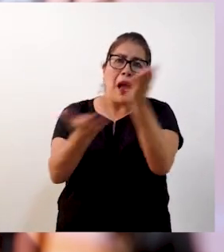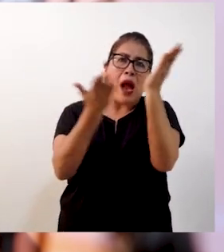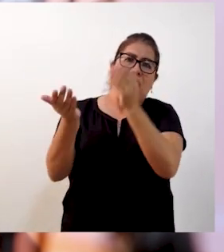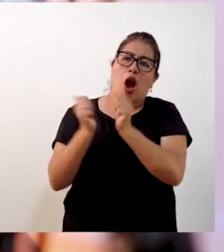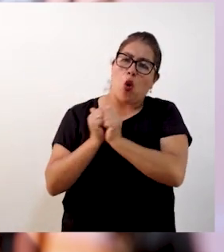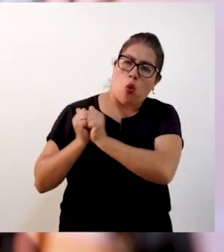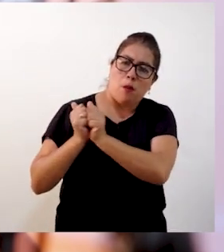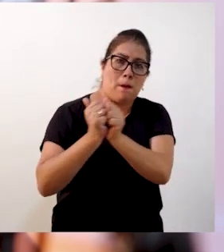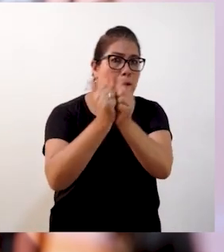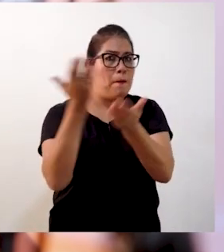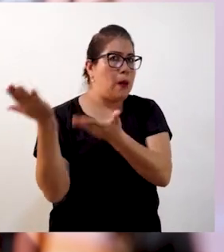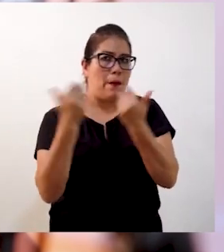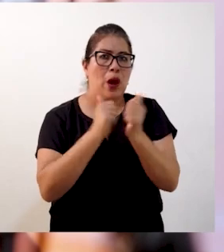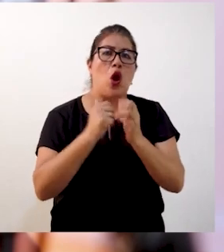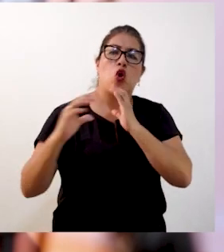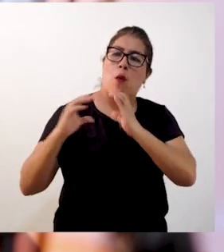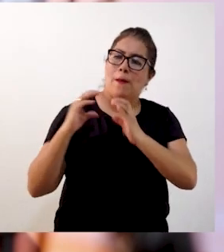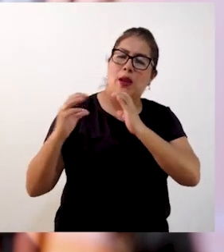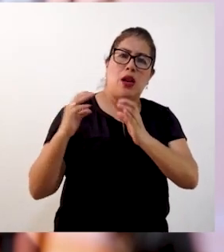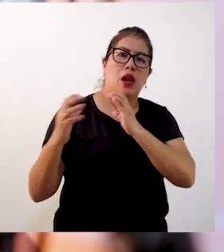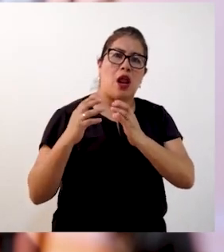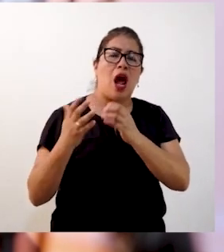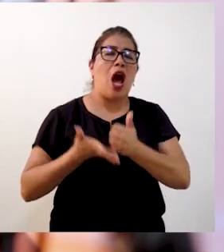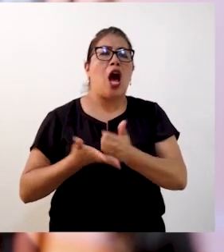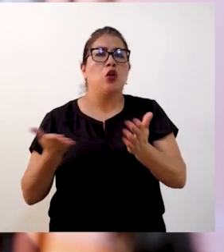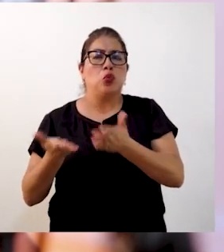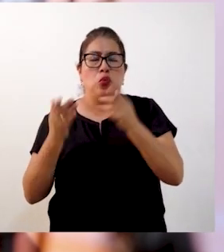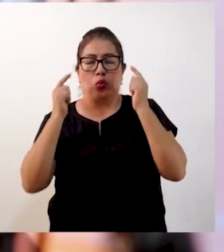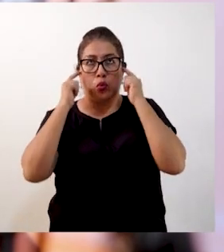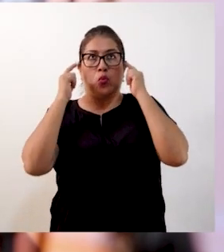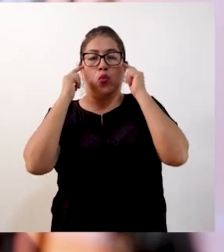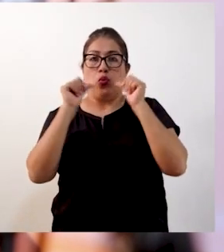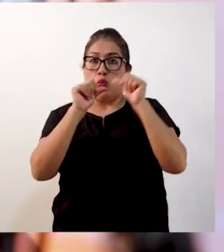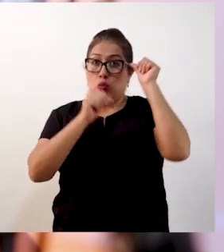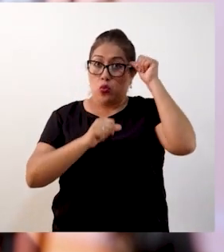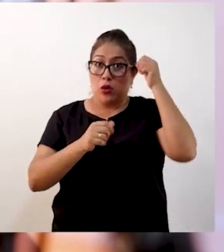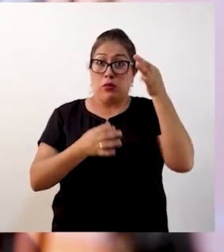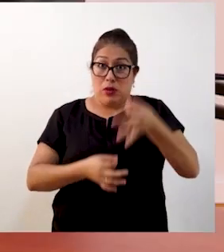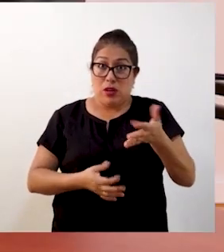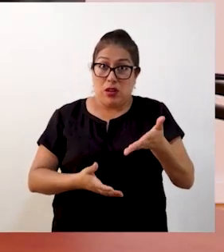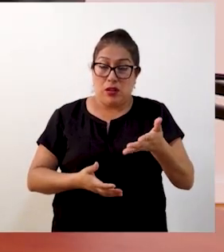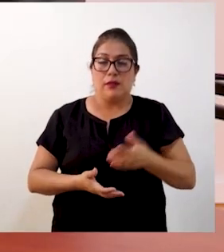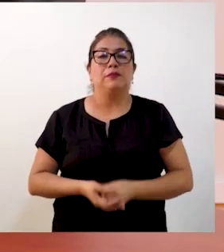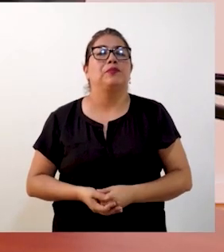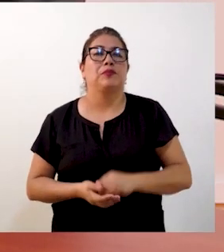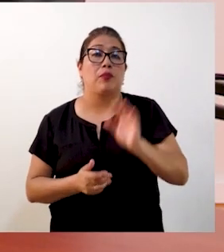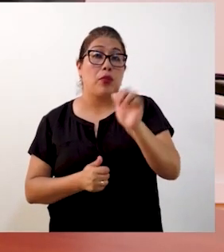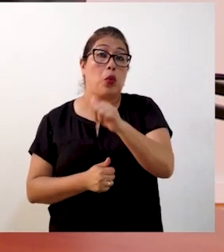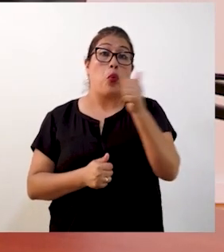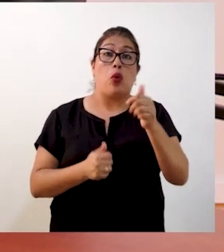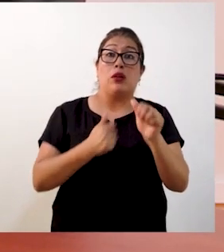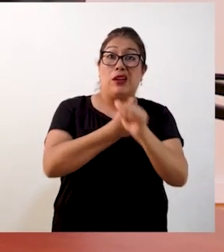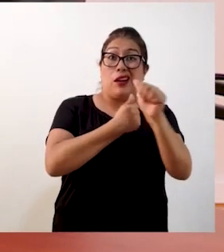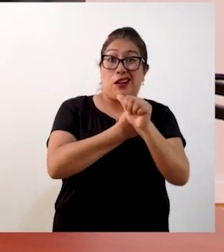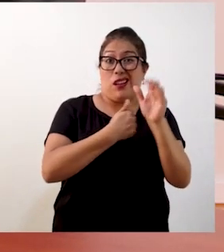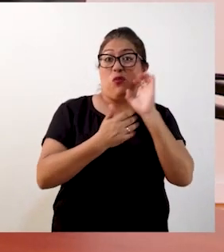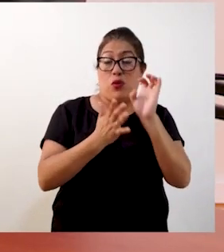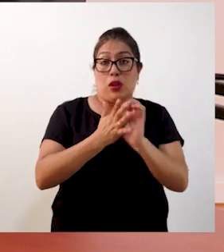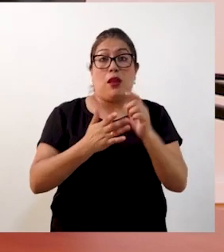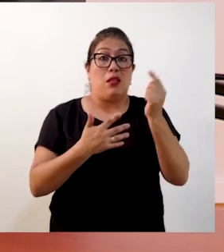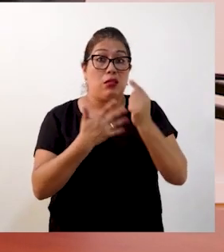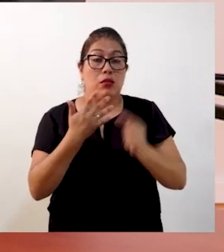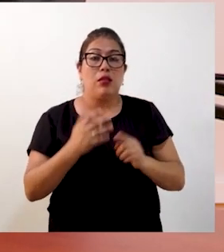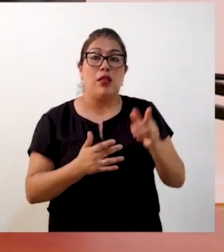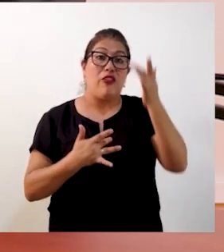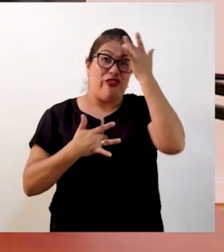esa de acompañarlo y conversarle para que esté lúcido, ¿sí? Y otro factor de riesgo es que el paciente